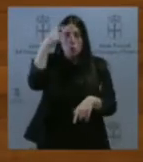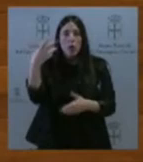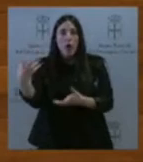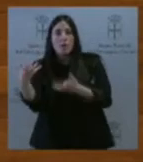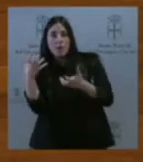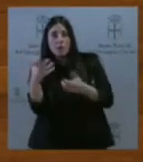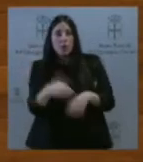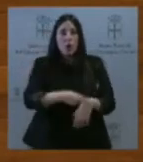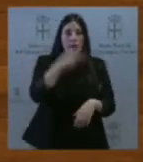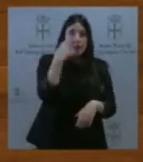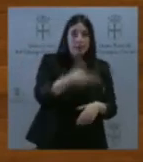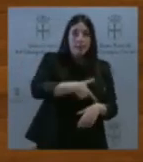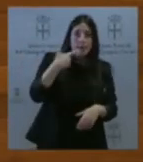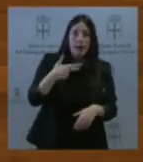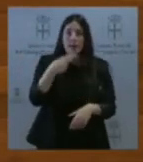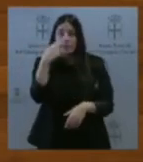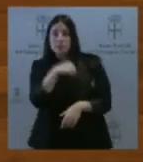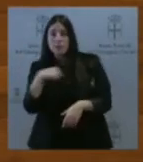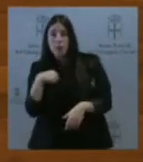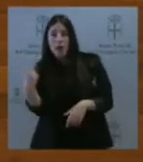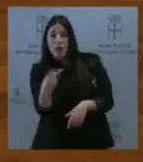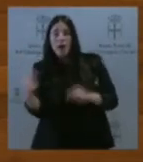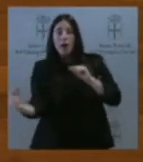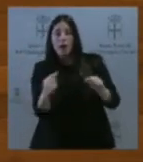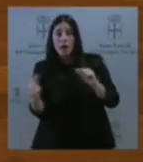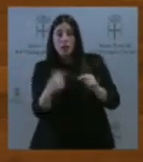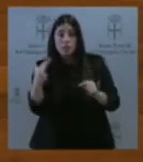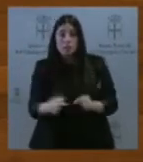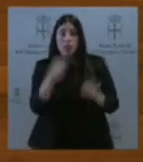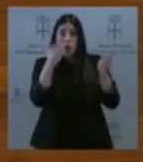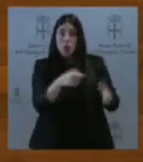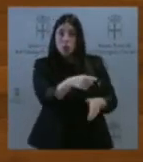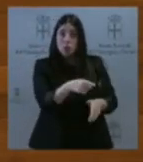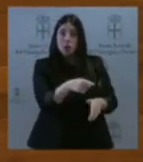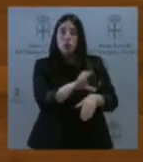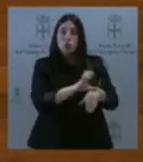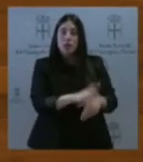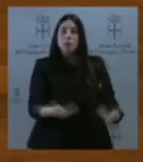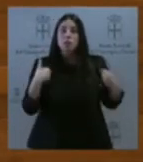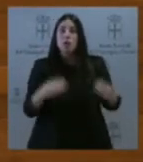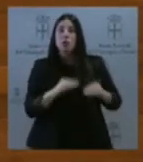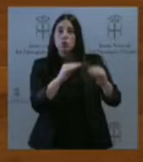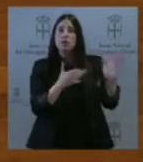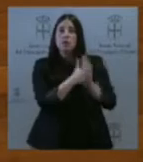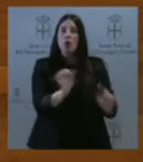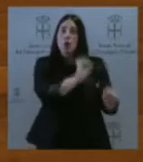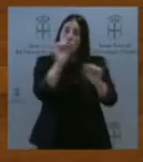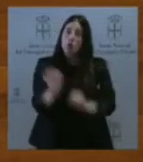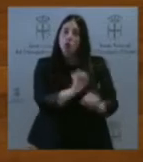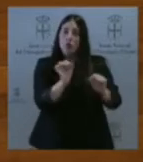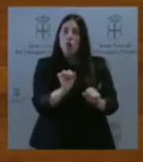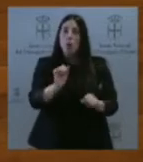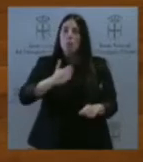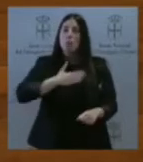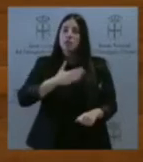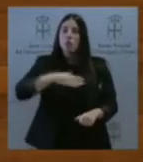Y porque usted, entre sus responsabilidades, tiene asignada la protección del patrimonio cultural e histórico, pero ha sido, hasta la fecha, una